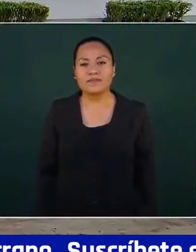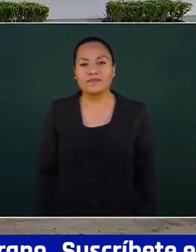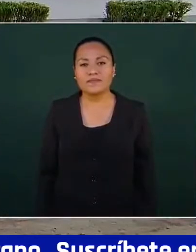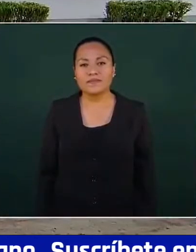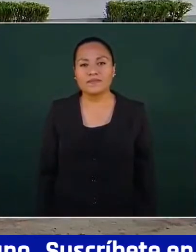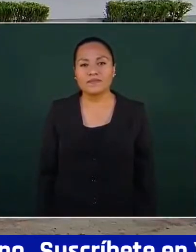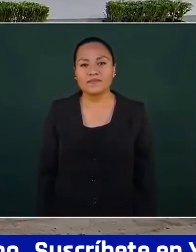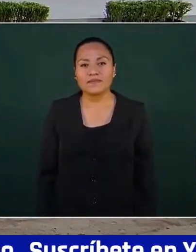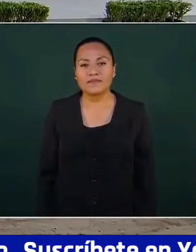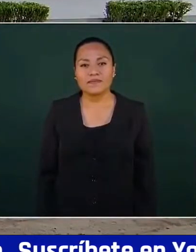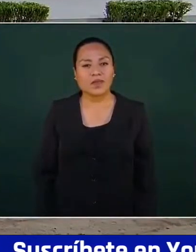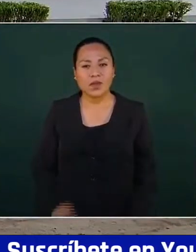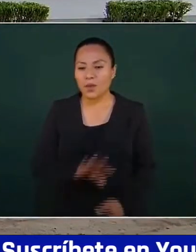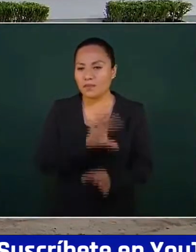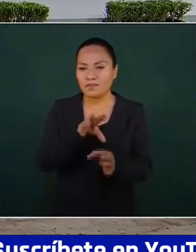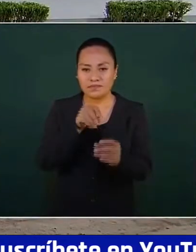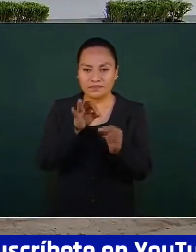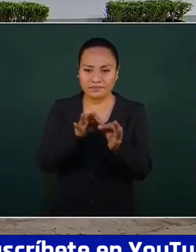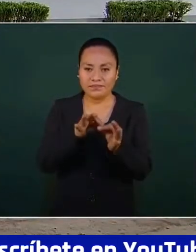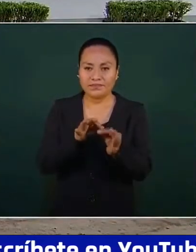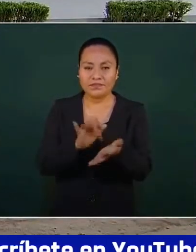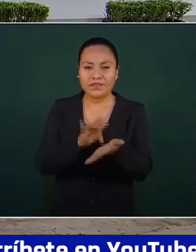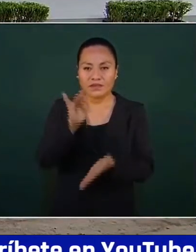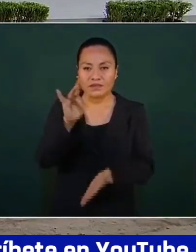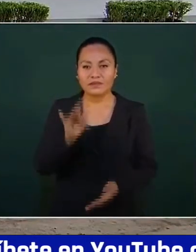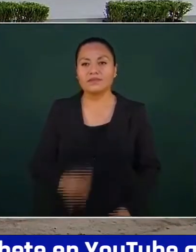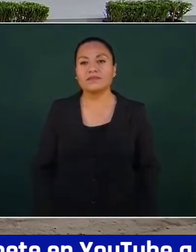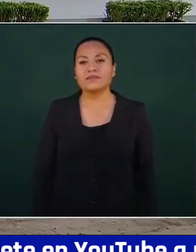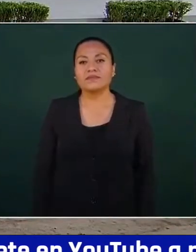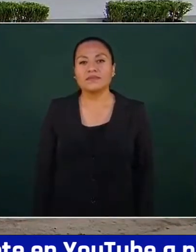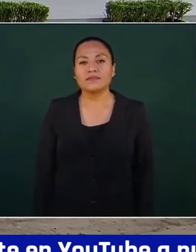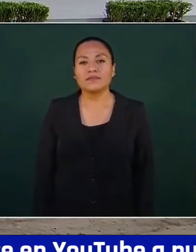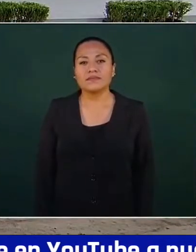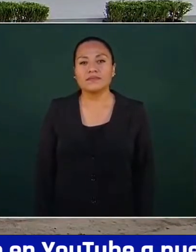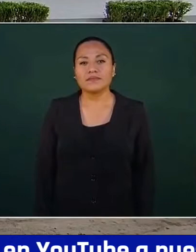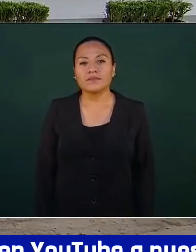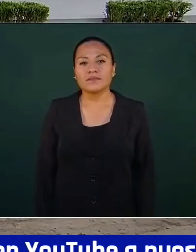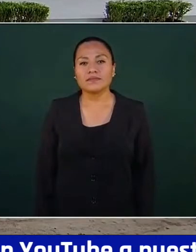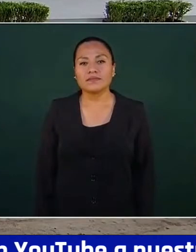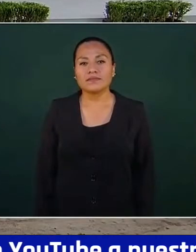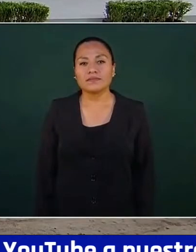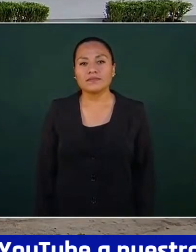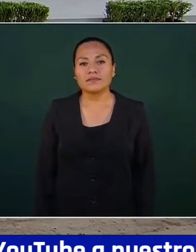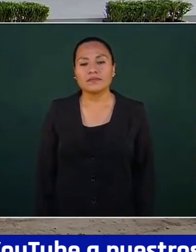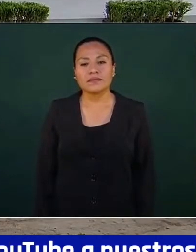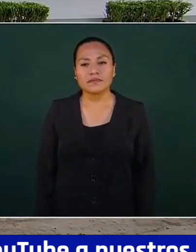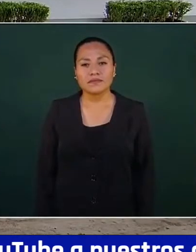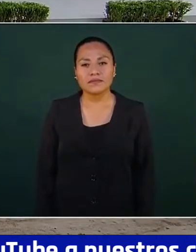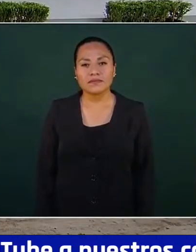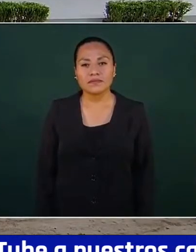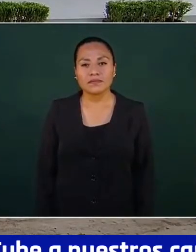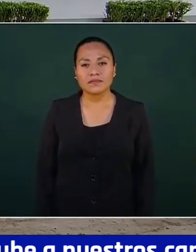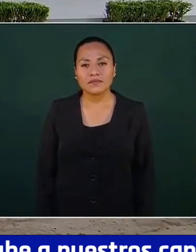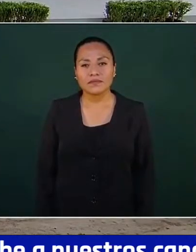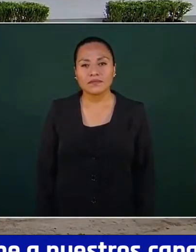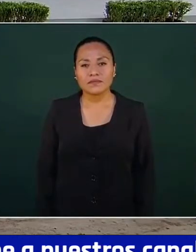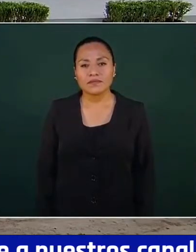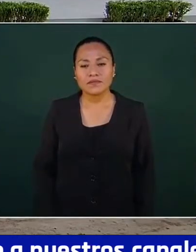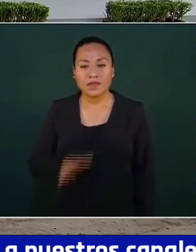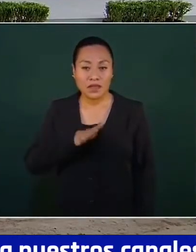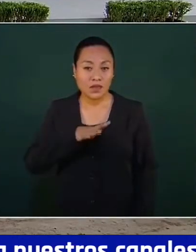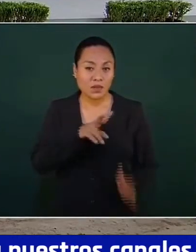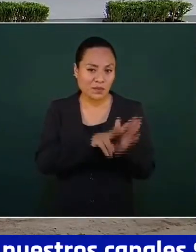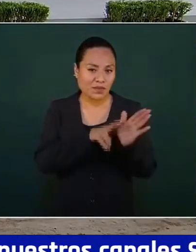sería todo. Gracias. Si tenemos, bueno, Un videito